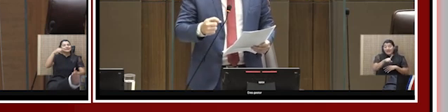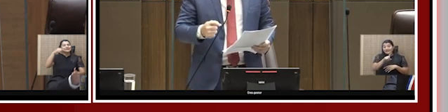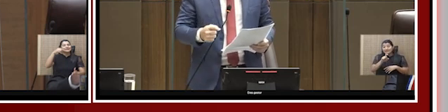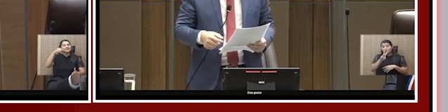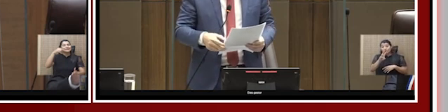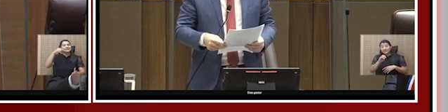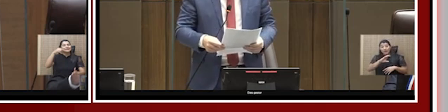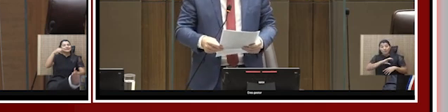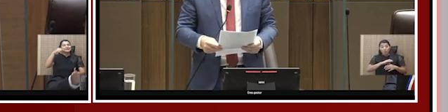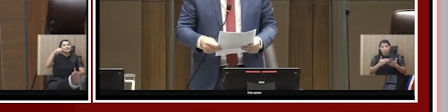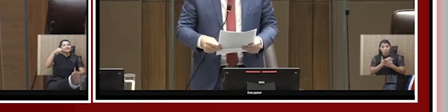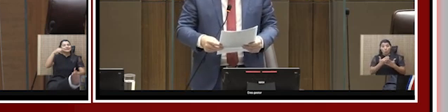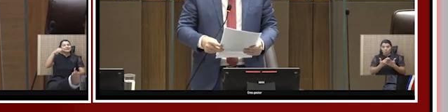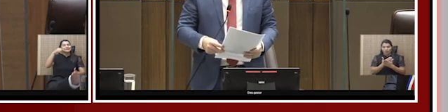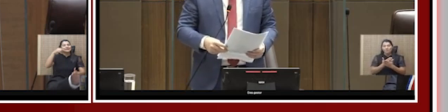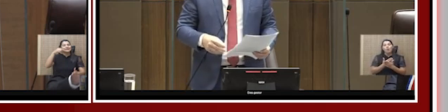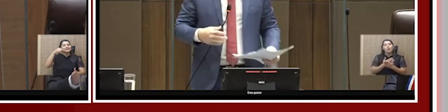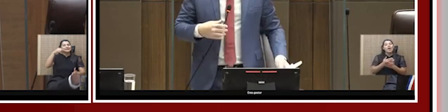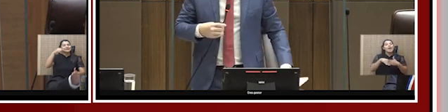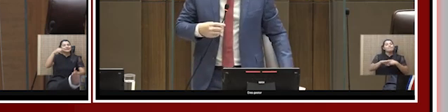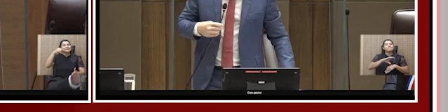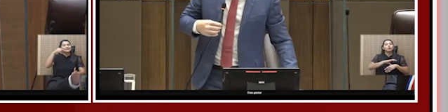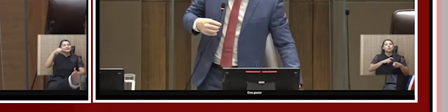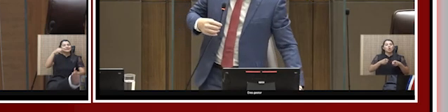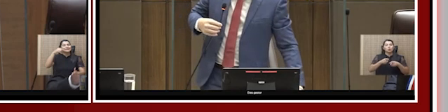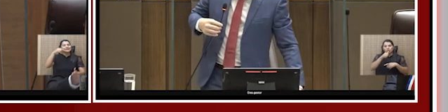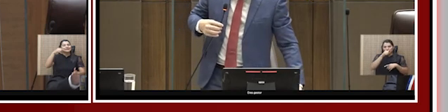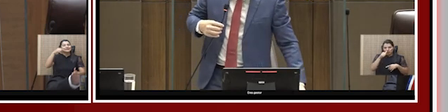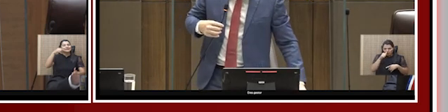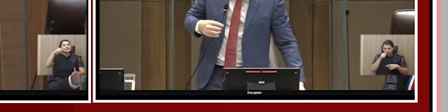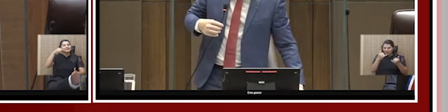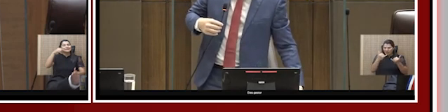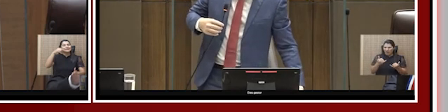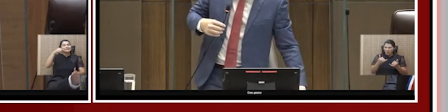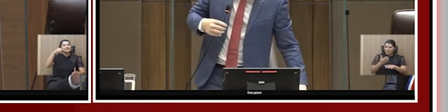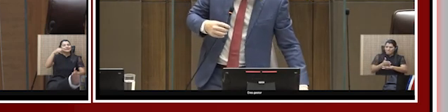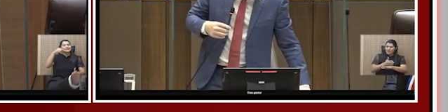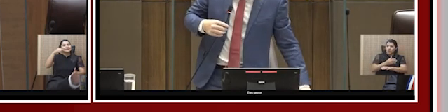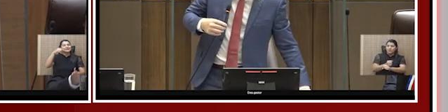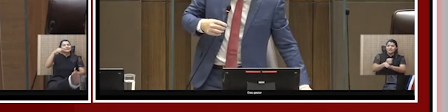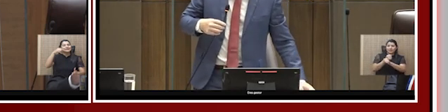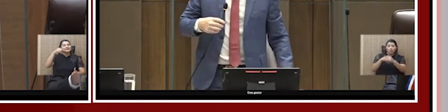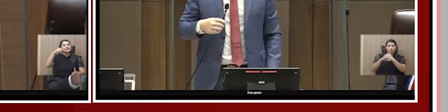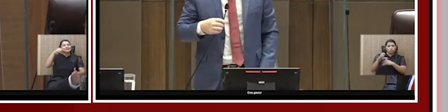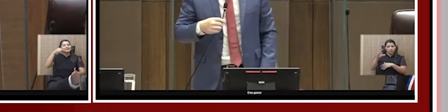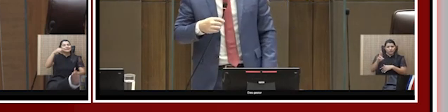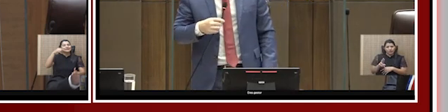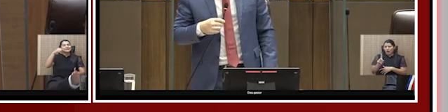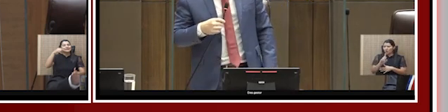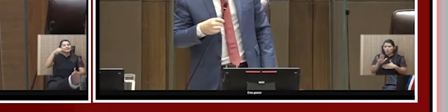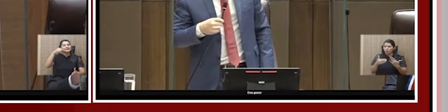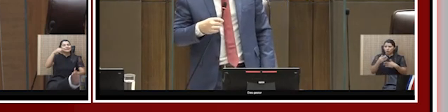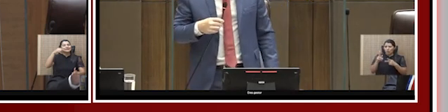son agentes nuevos de la Policía de Control de Drogas. Se está reforzando la seguridad en este país. No todo es perfecto, no, pero se está